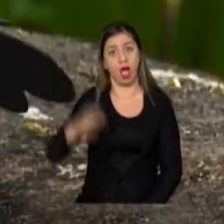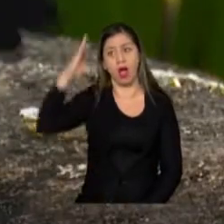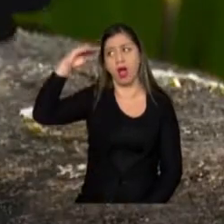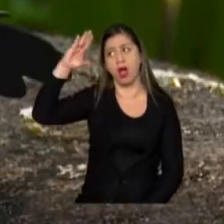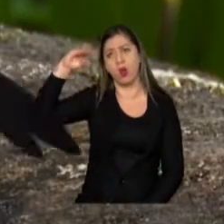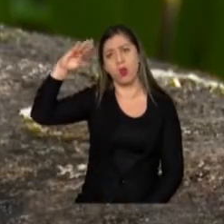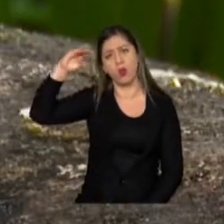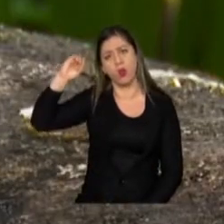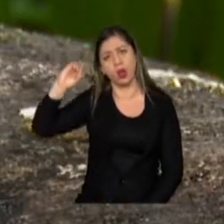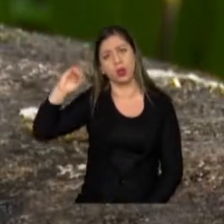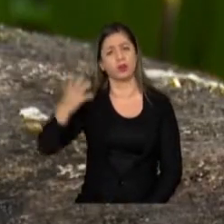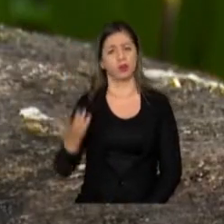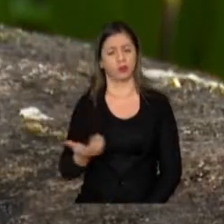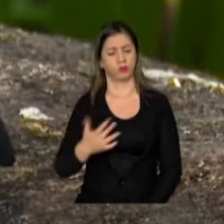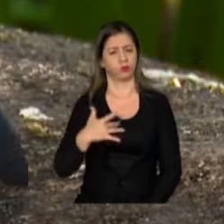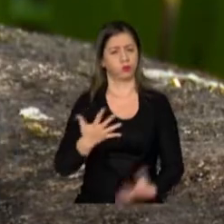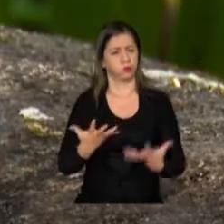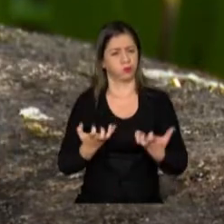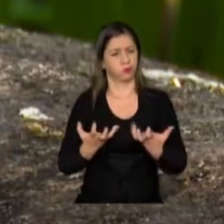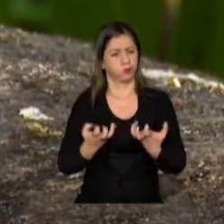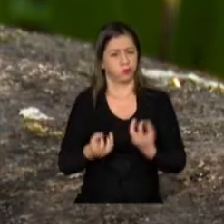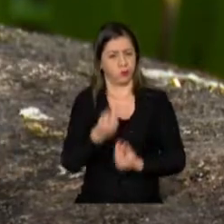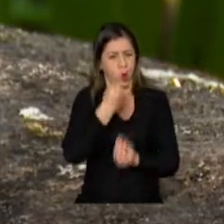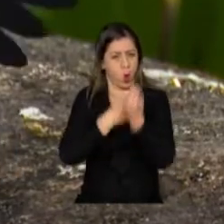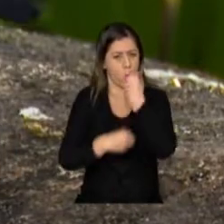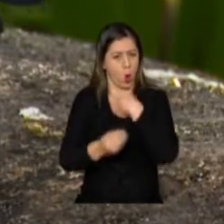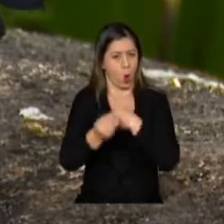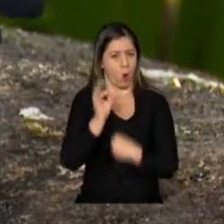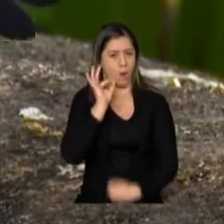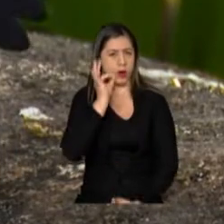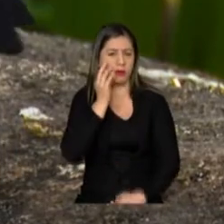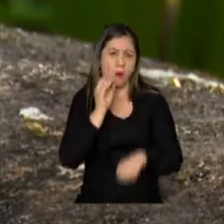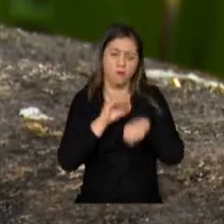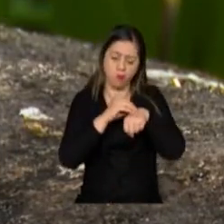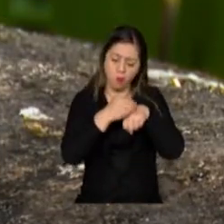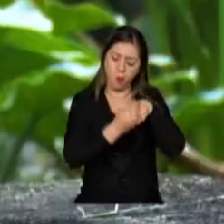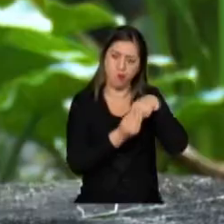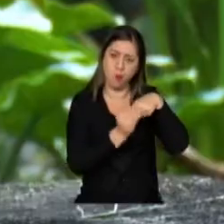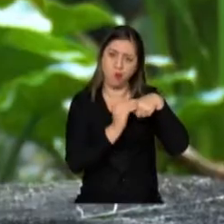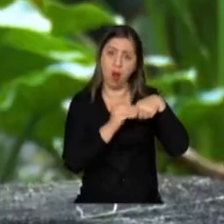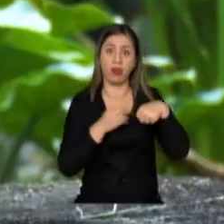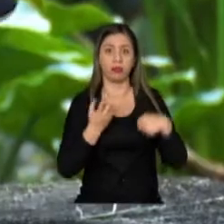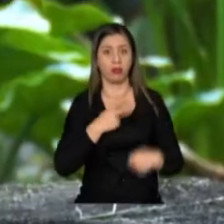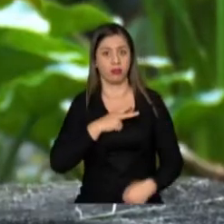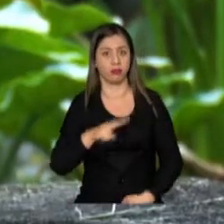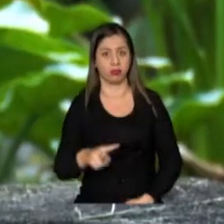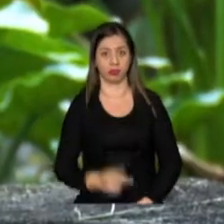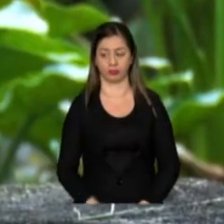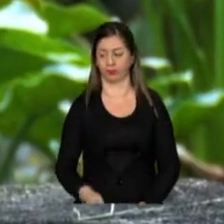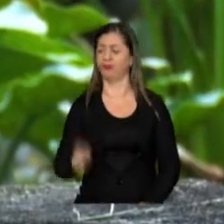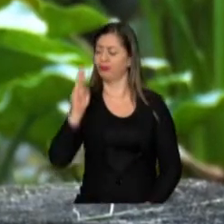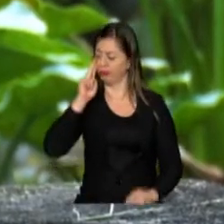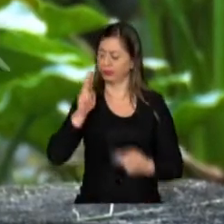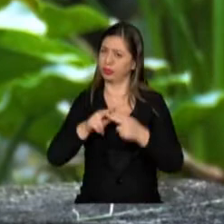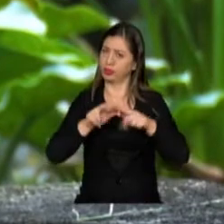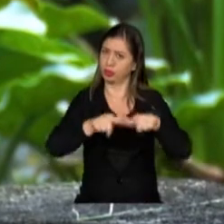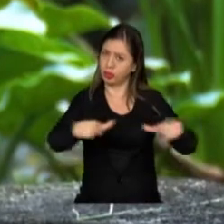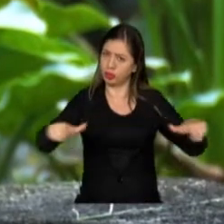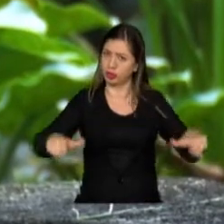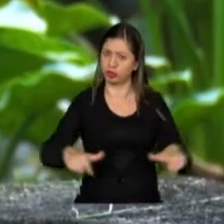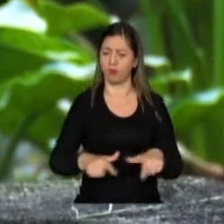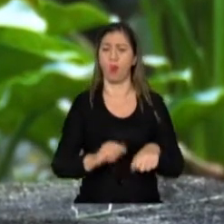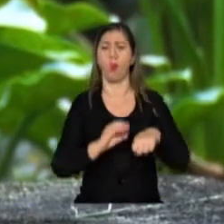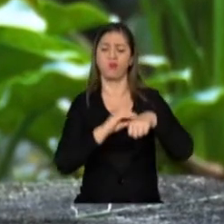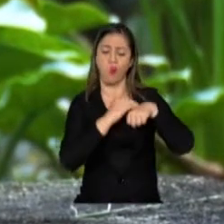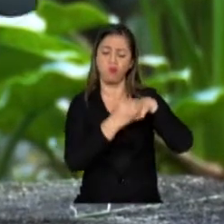Abuelito, abuelito, tengo ganas de comerme unas deliciosas moras del valle. Conozco un lugar donde cultivan unas